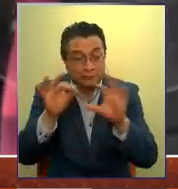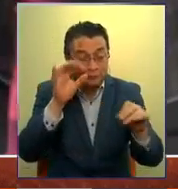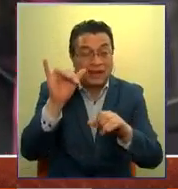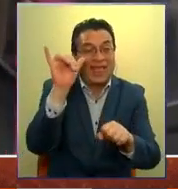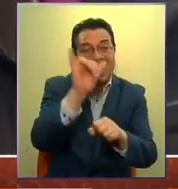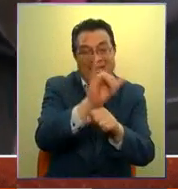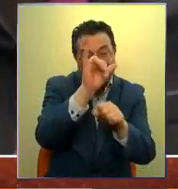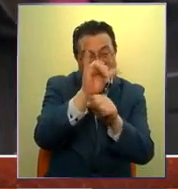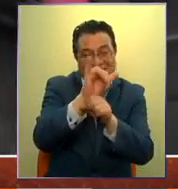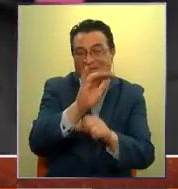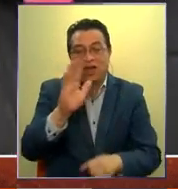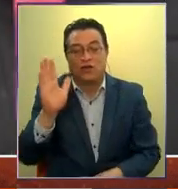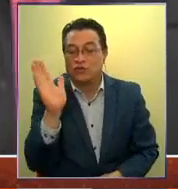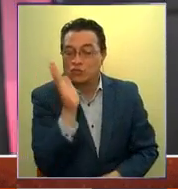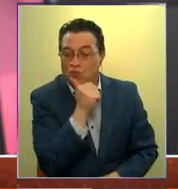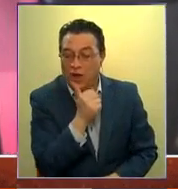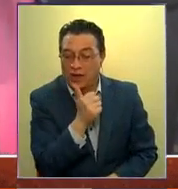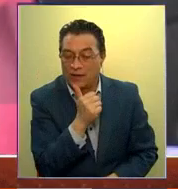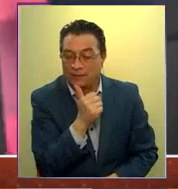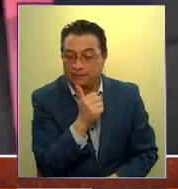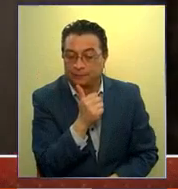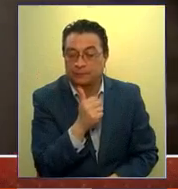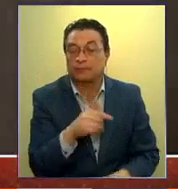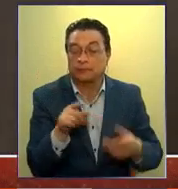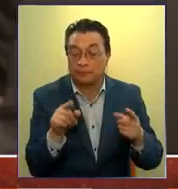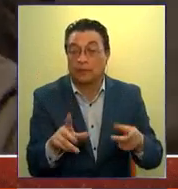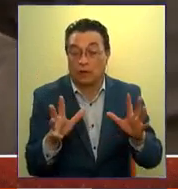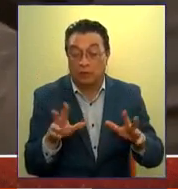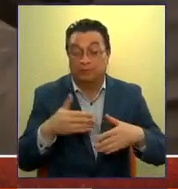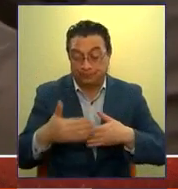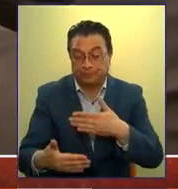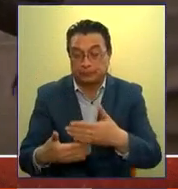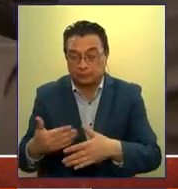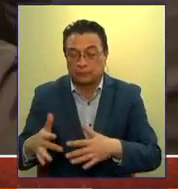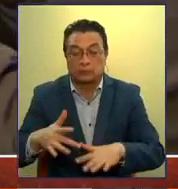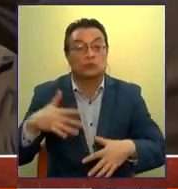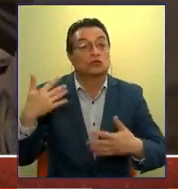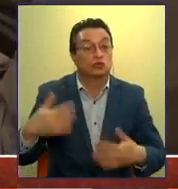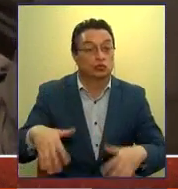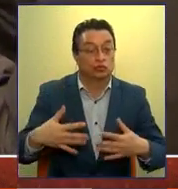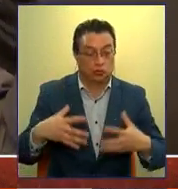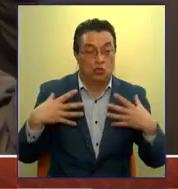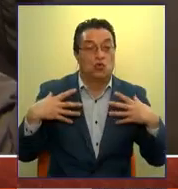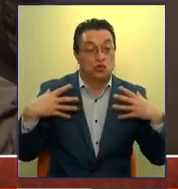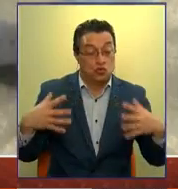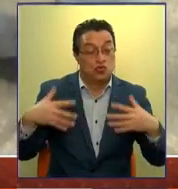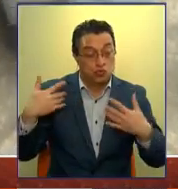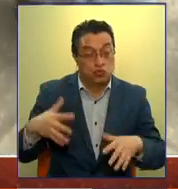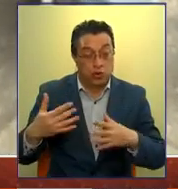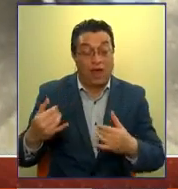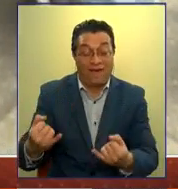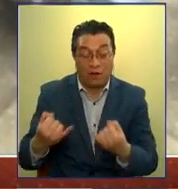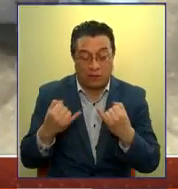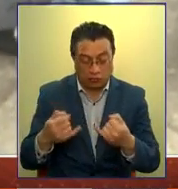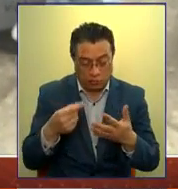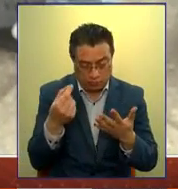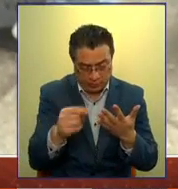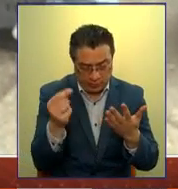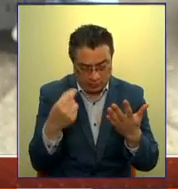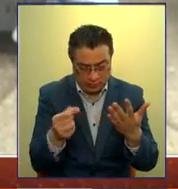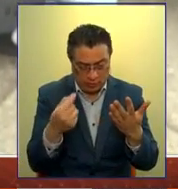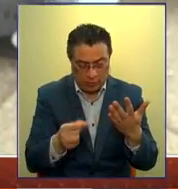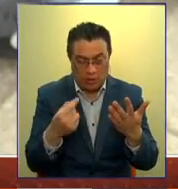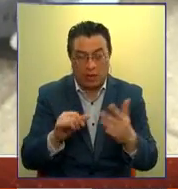En todo caso, hay un proceso bien robusto de validación de la información con las